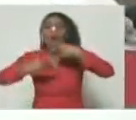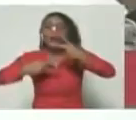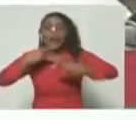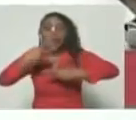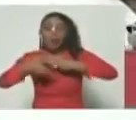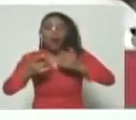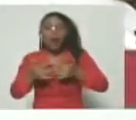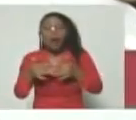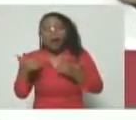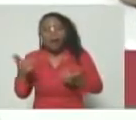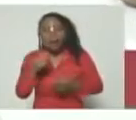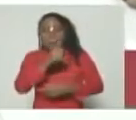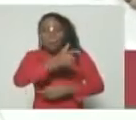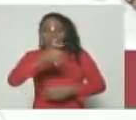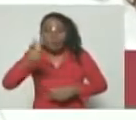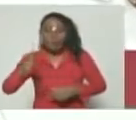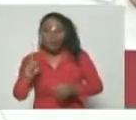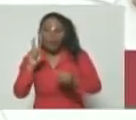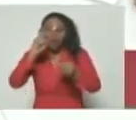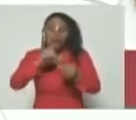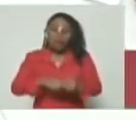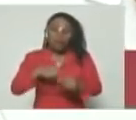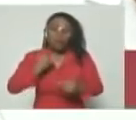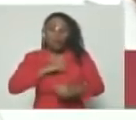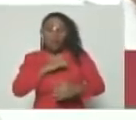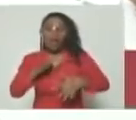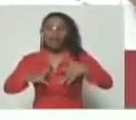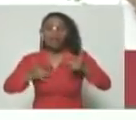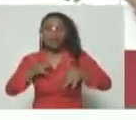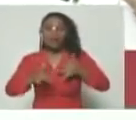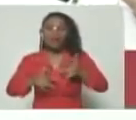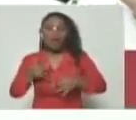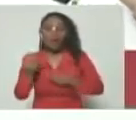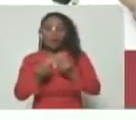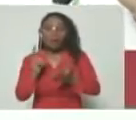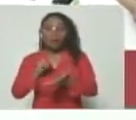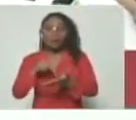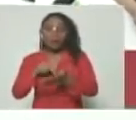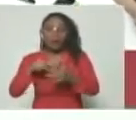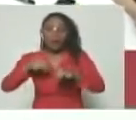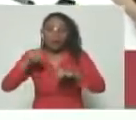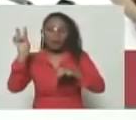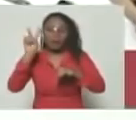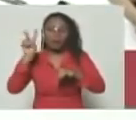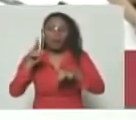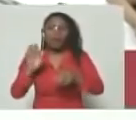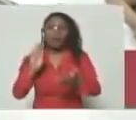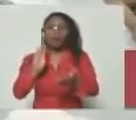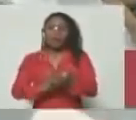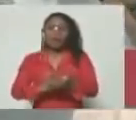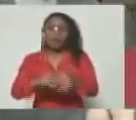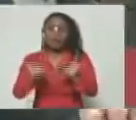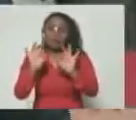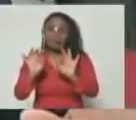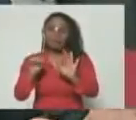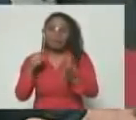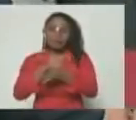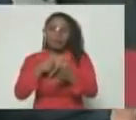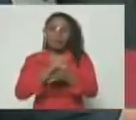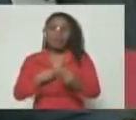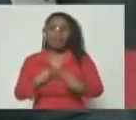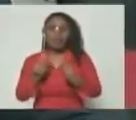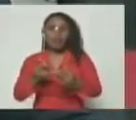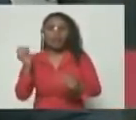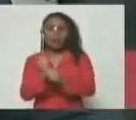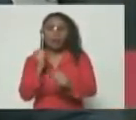los cuales inscribamos nuestras actividades. Y como militantes por Venezuela hemos puesto especial empeño para garantizar que el